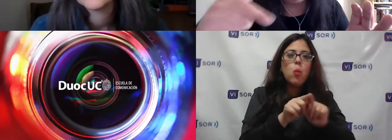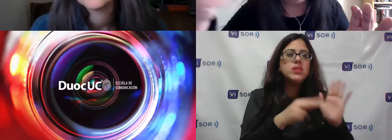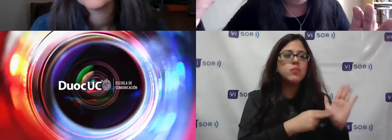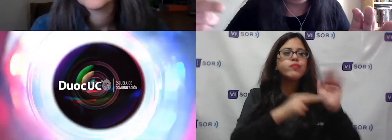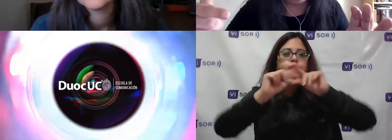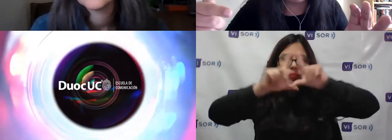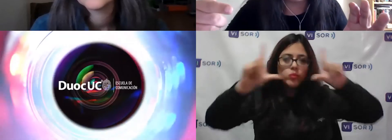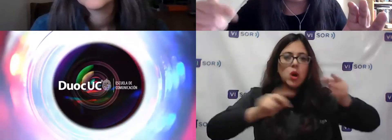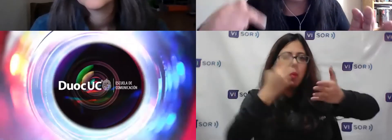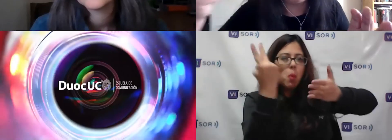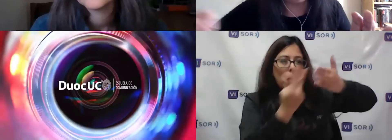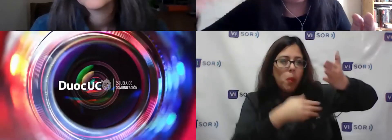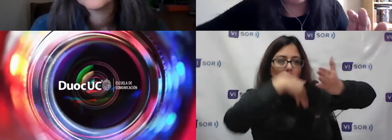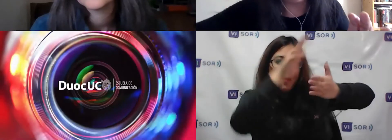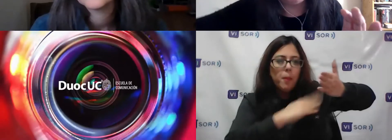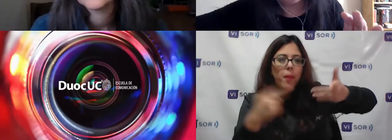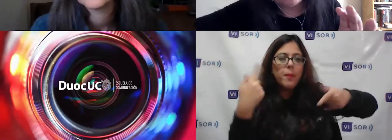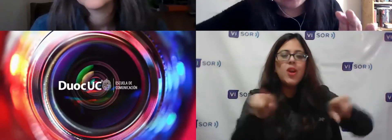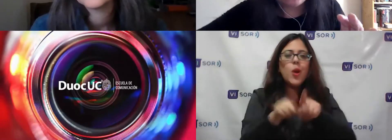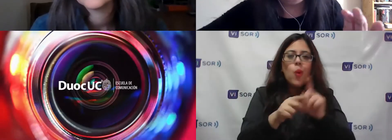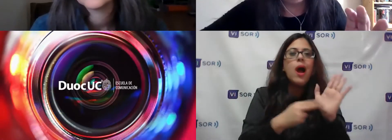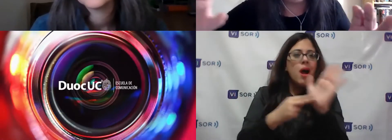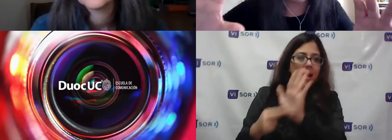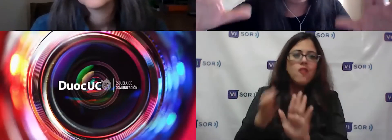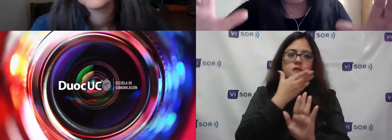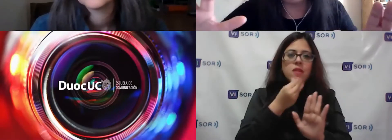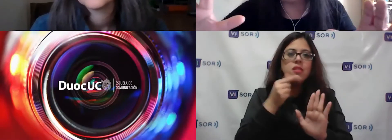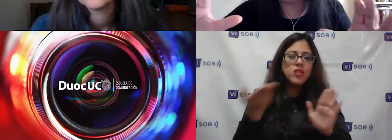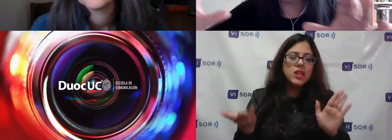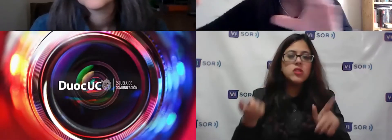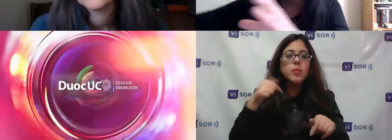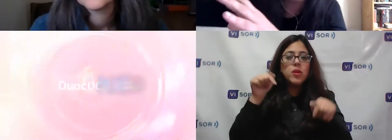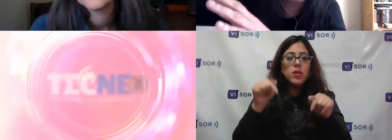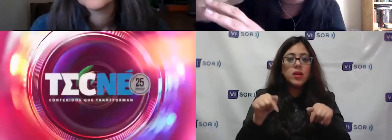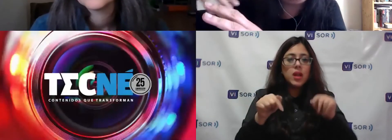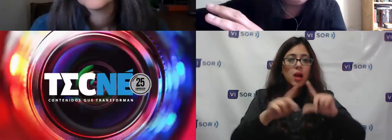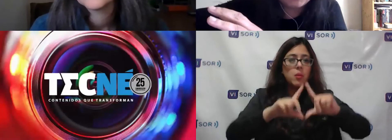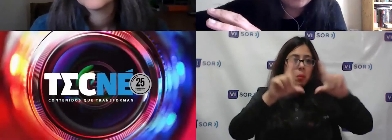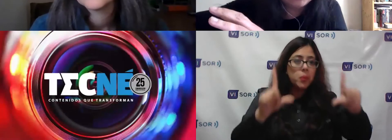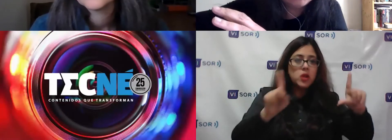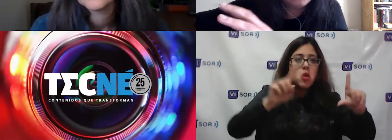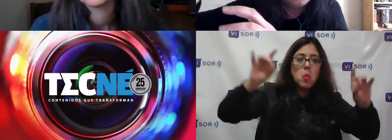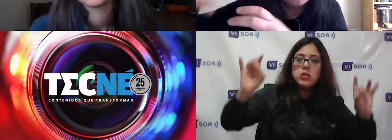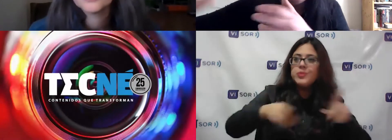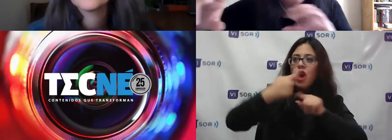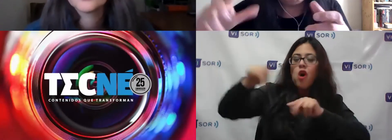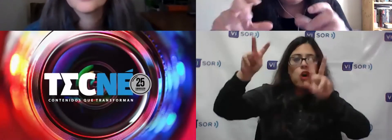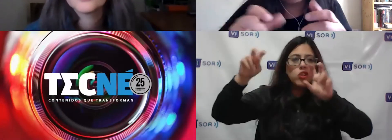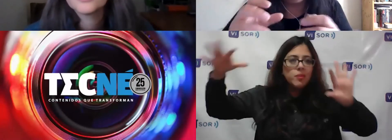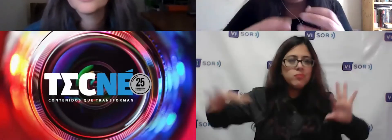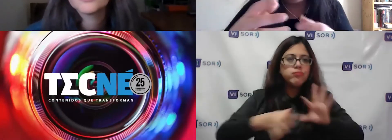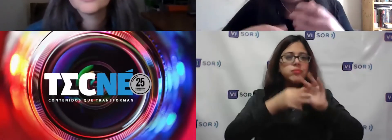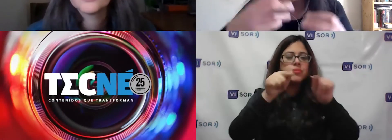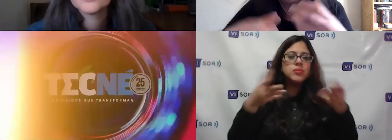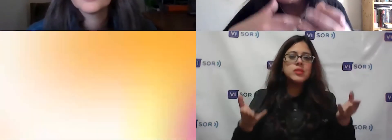se da cuenta en el camino que igual va a seguir expresando la belleza de eso pero la pintura sino que era la luz que entraba por la ventana hasta que no sea va